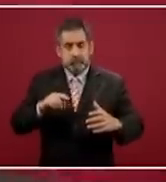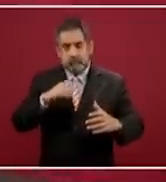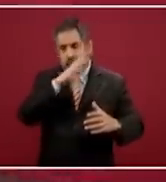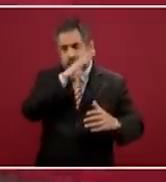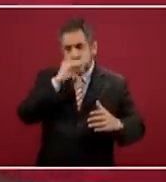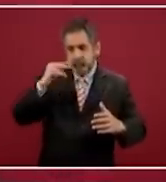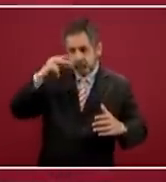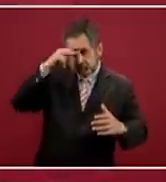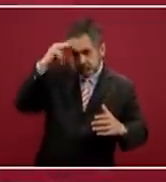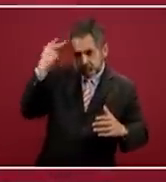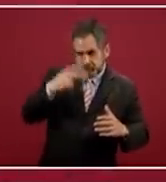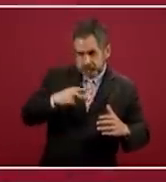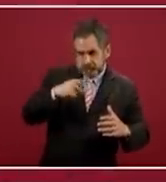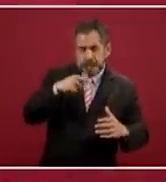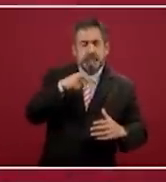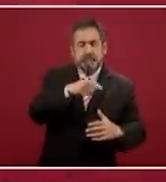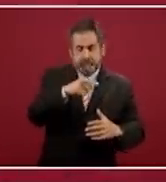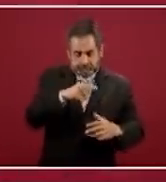afromexicanas,